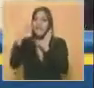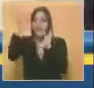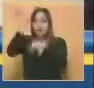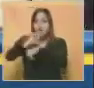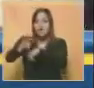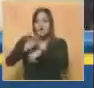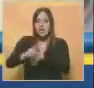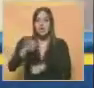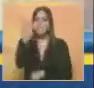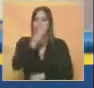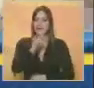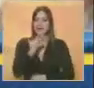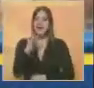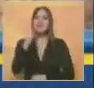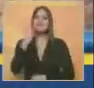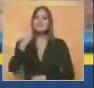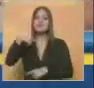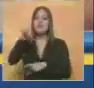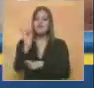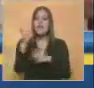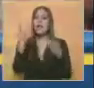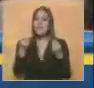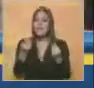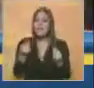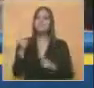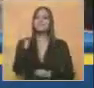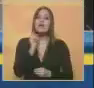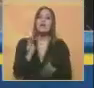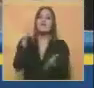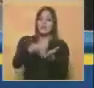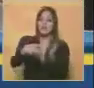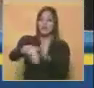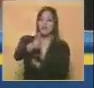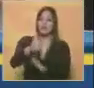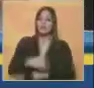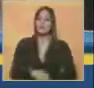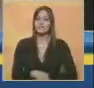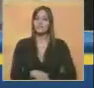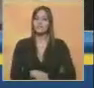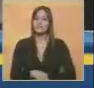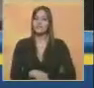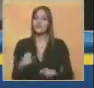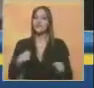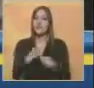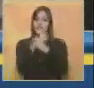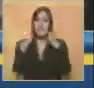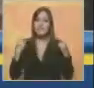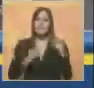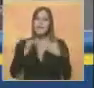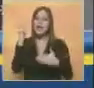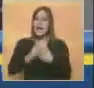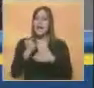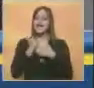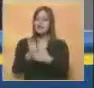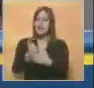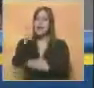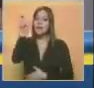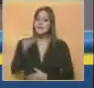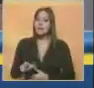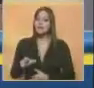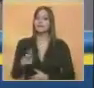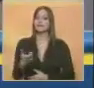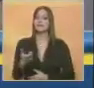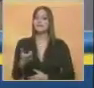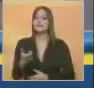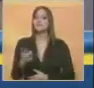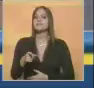belleza. Una experiencia única para muchas de las asistentes. Nosotros estamos muy comprometidos en los programas de ayuda al paciente y creemos